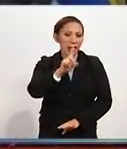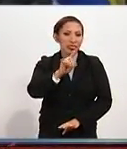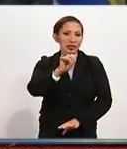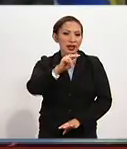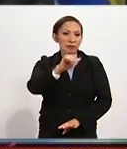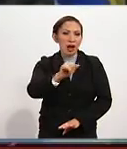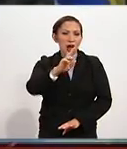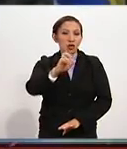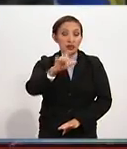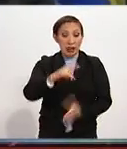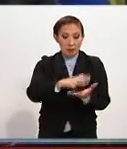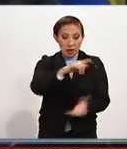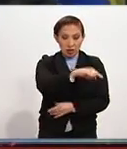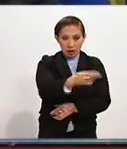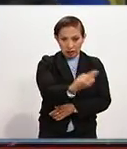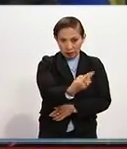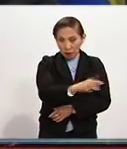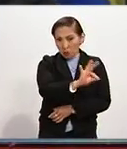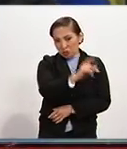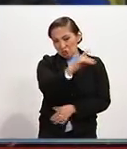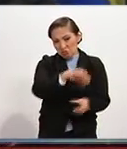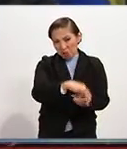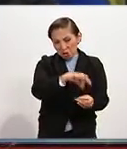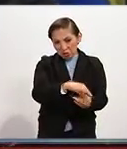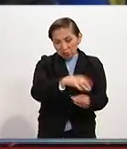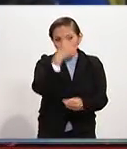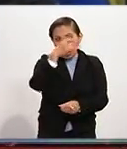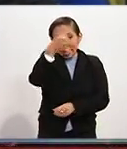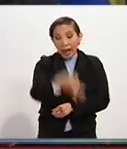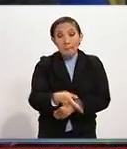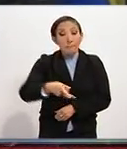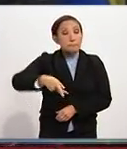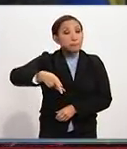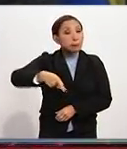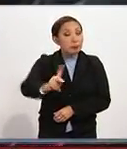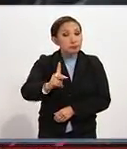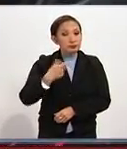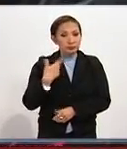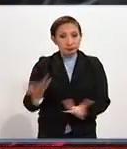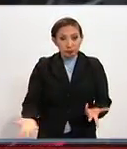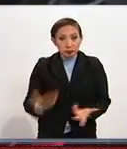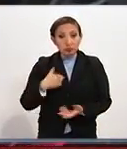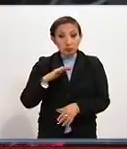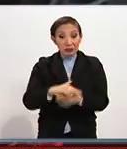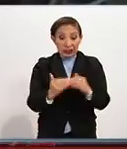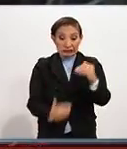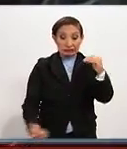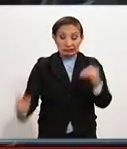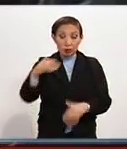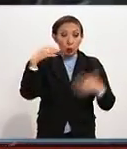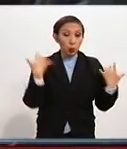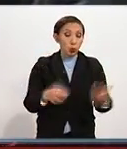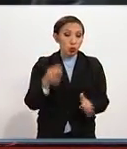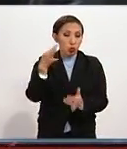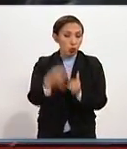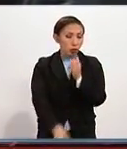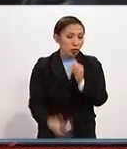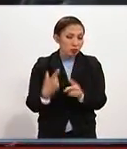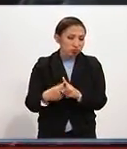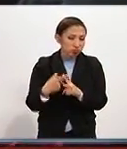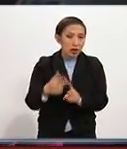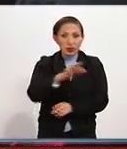Se necesitaba una mayoría simple de 41 votos para aprobarlo, pero la cuota se superó con un balance final